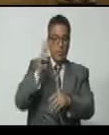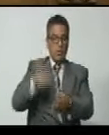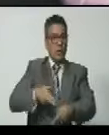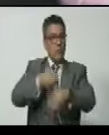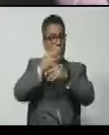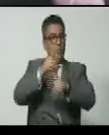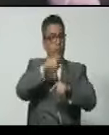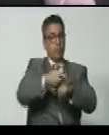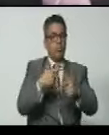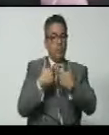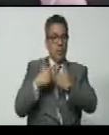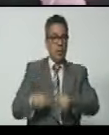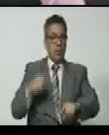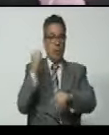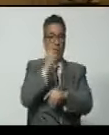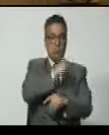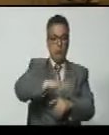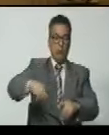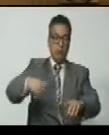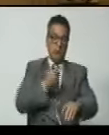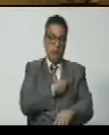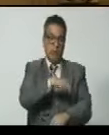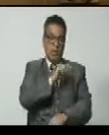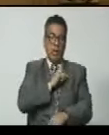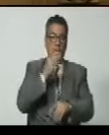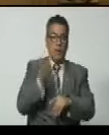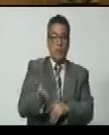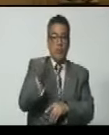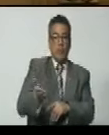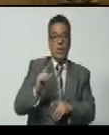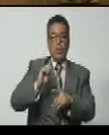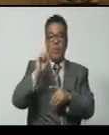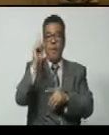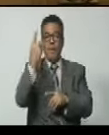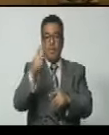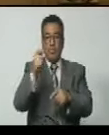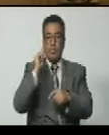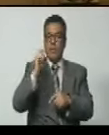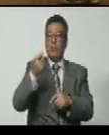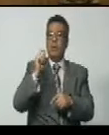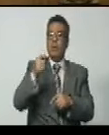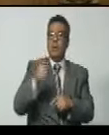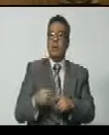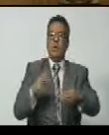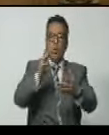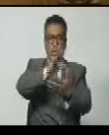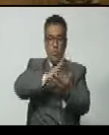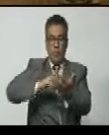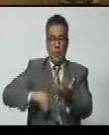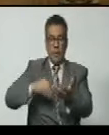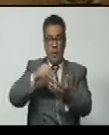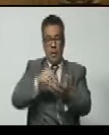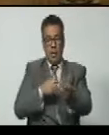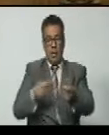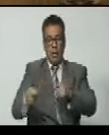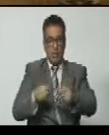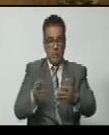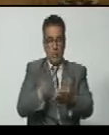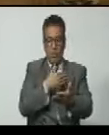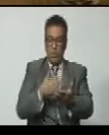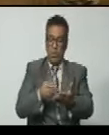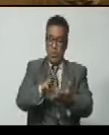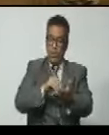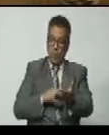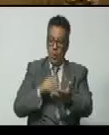para liberarse del yugo español, destacándose entre sus principales tareas copiar los documentos del movimiento